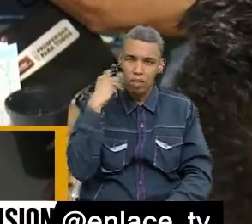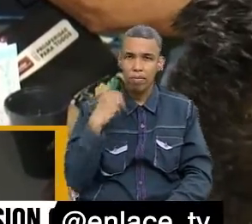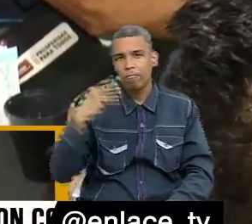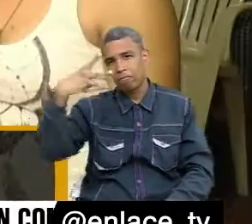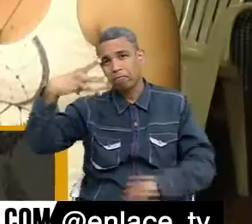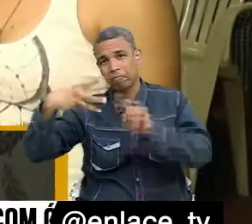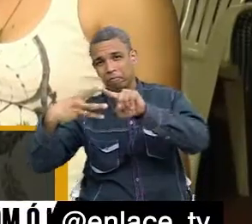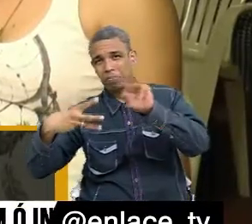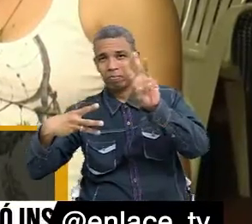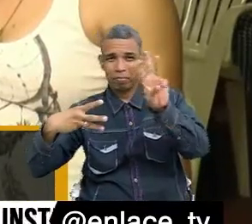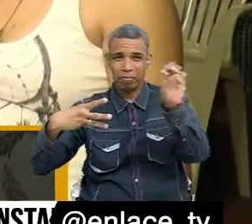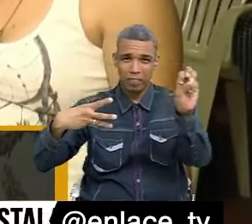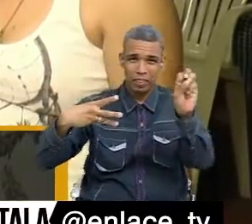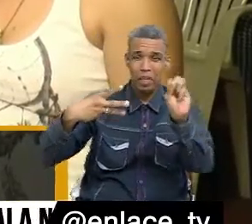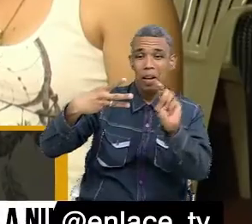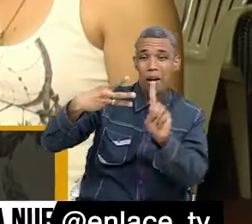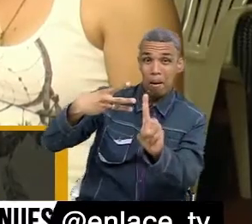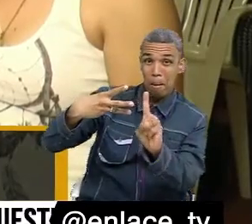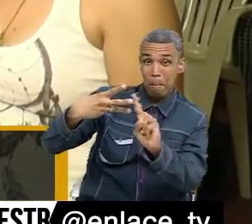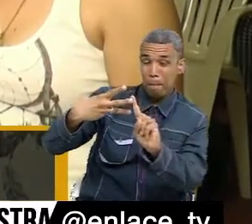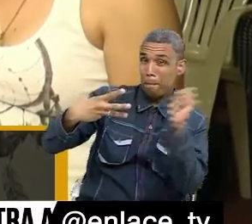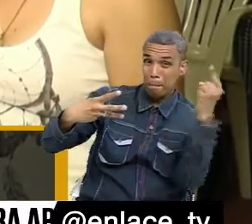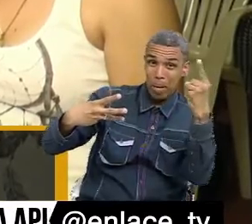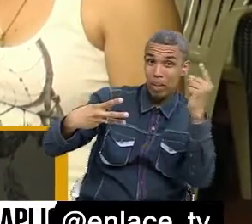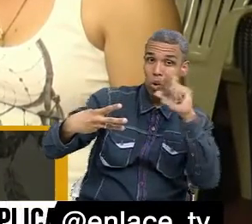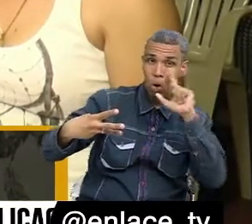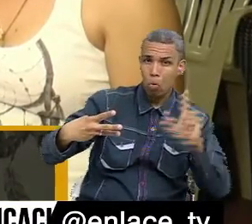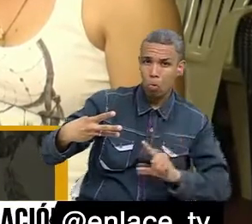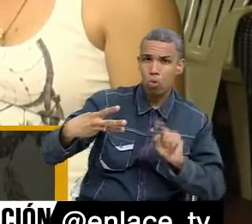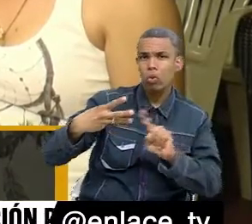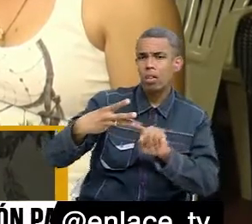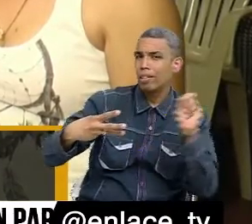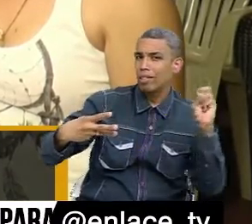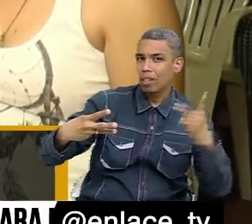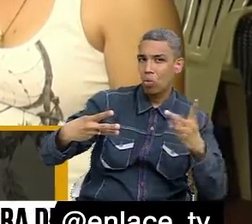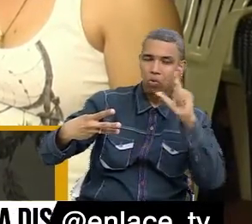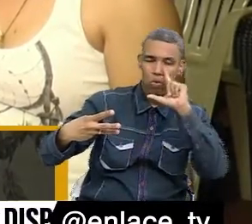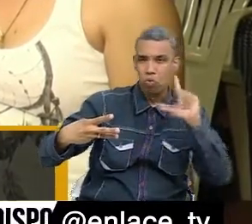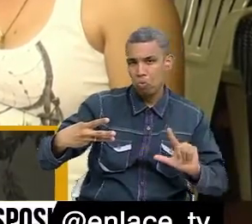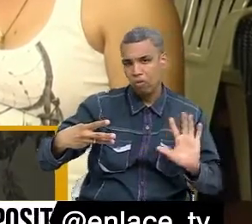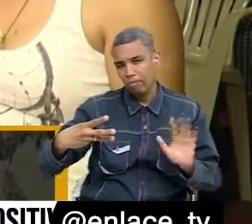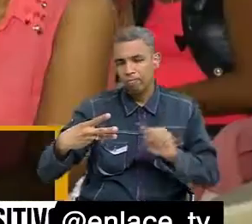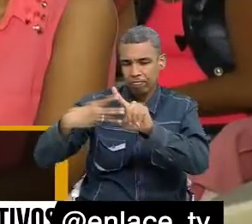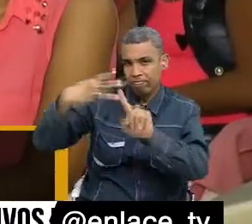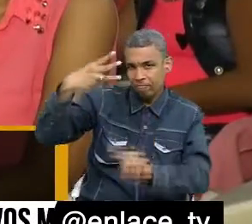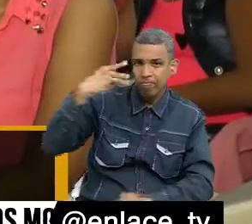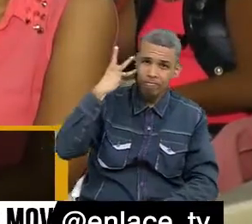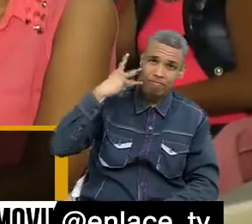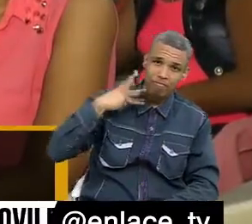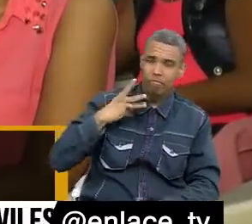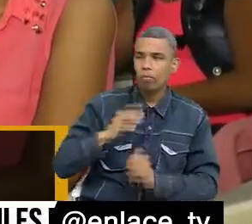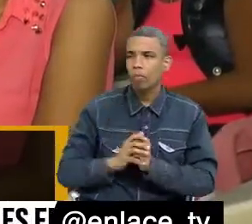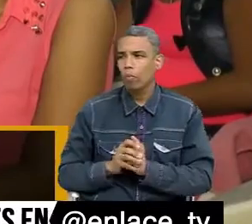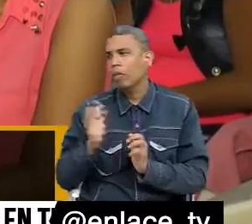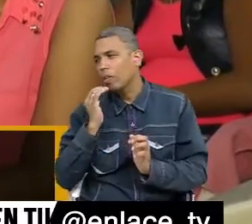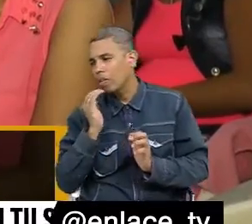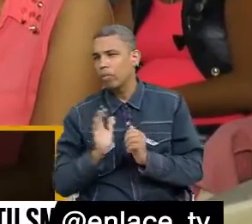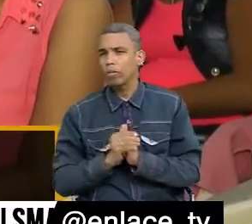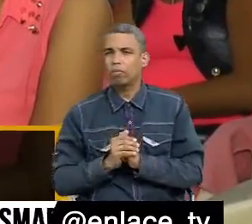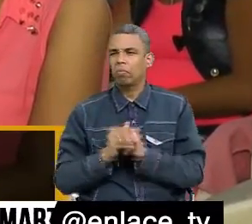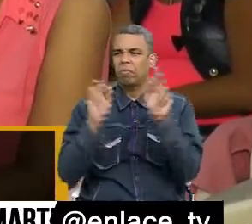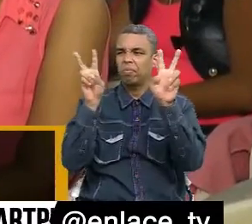el 3, 4 días. Temas así como para mencionar en estos momentos, está el rol de la JAL, de